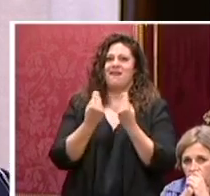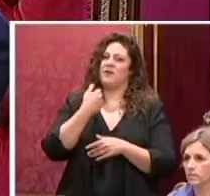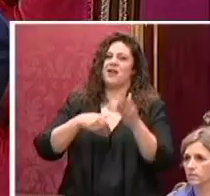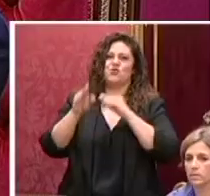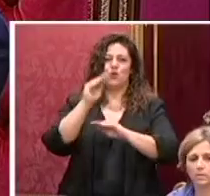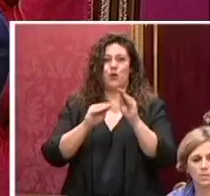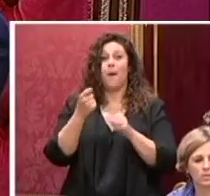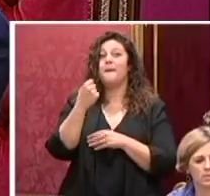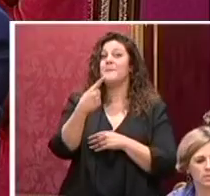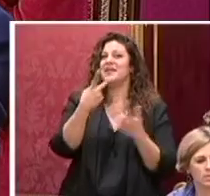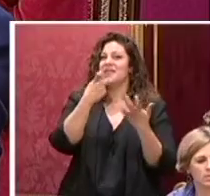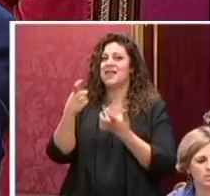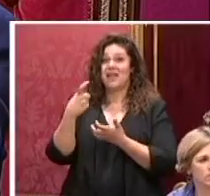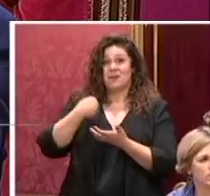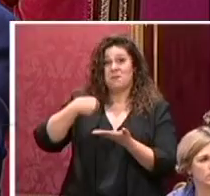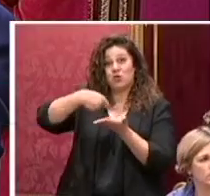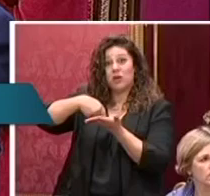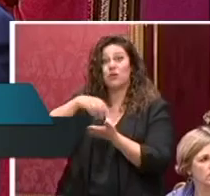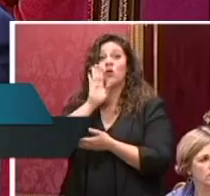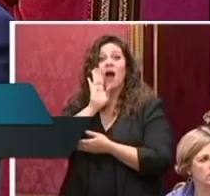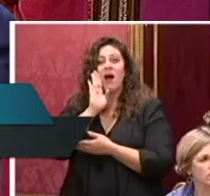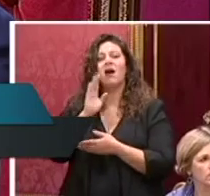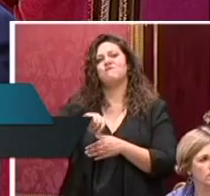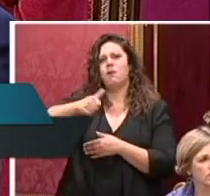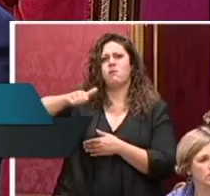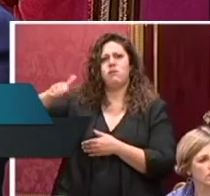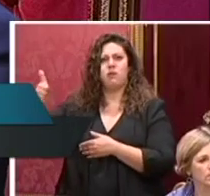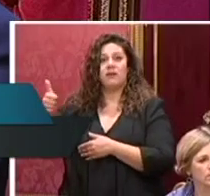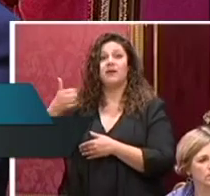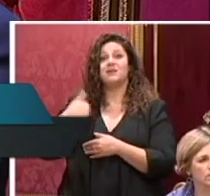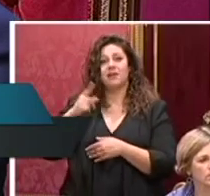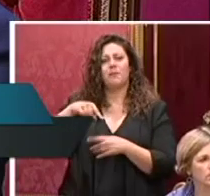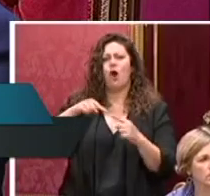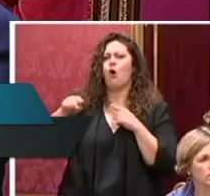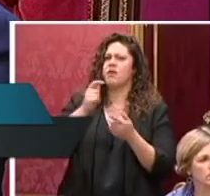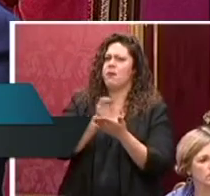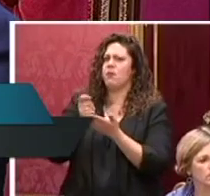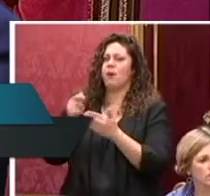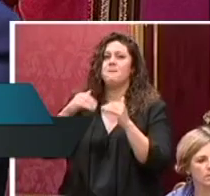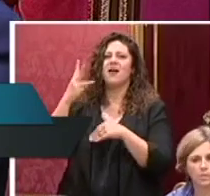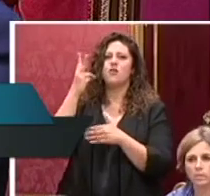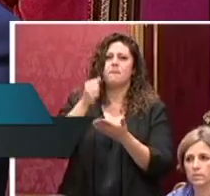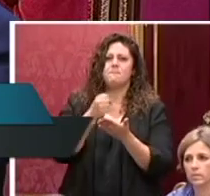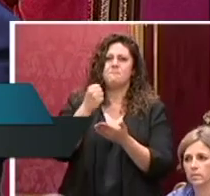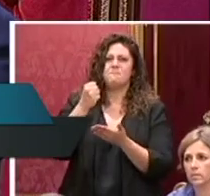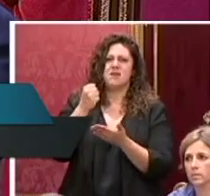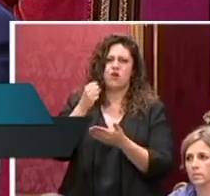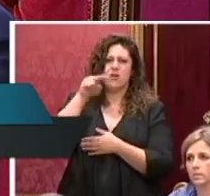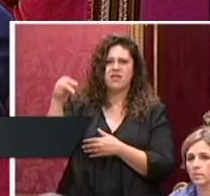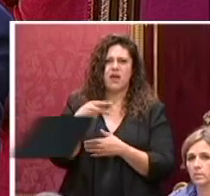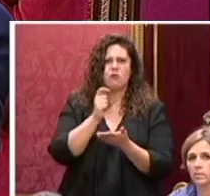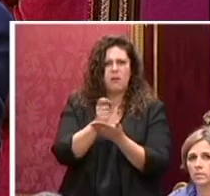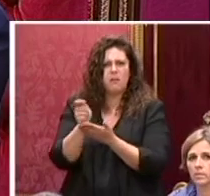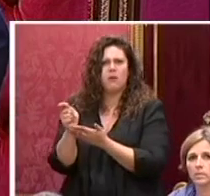de alquiler. 1.600 de esas solicitudes en Granada son favorables. Ya incluso hay orden de pago de más de 2 millones de euros y pago